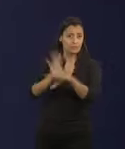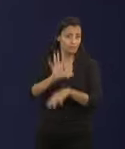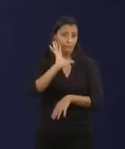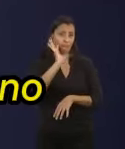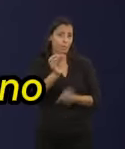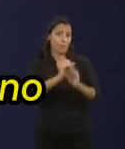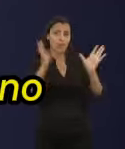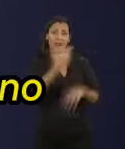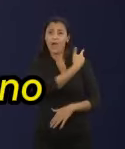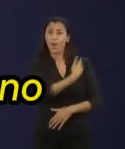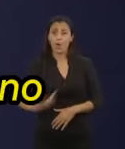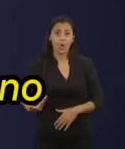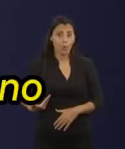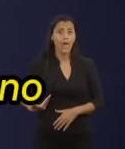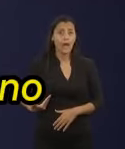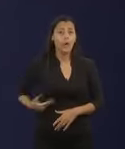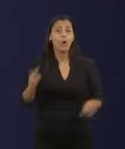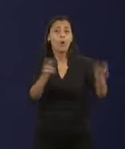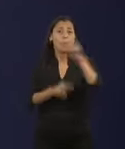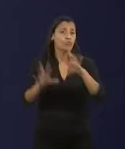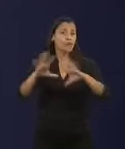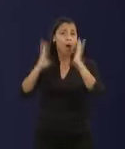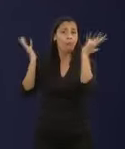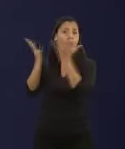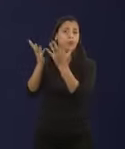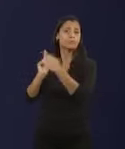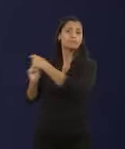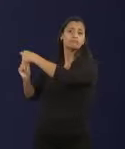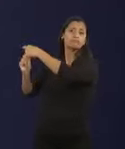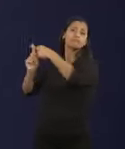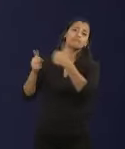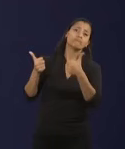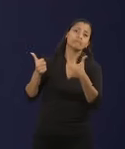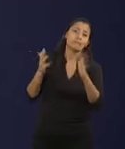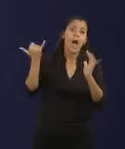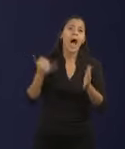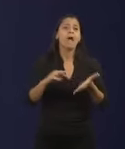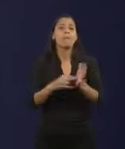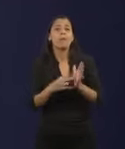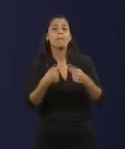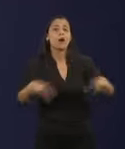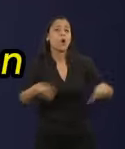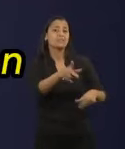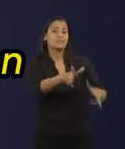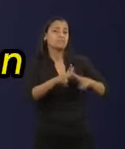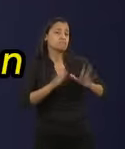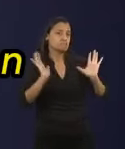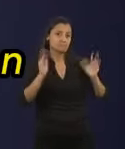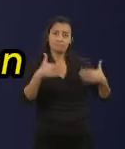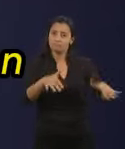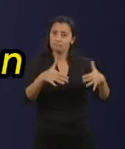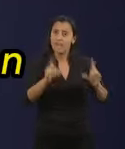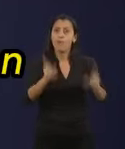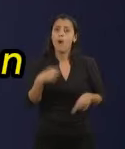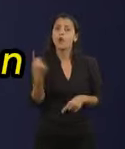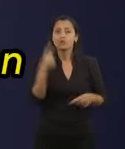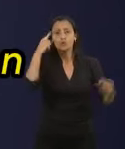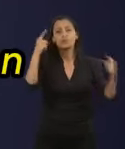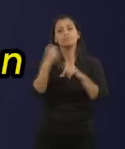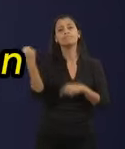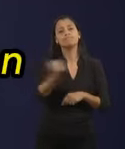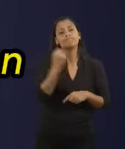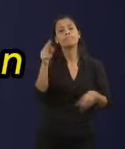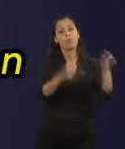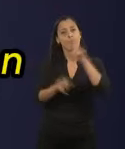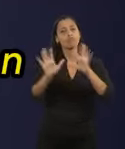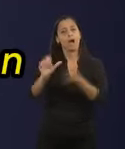eh llevarnos bien con el mundo digo no independientemente de los pormenores que vos puedas sugerir o que o que se puedan sugerir con respecto